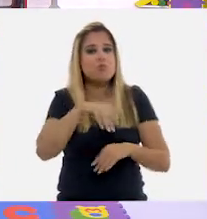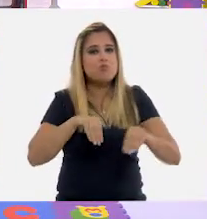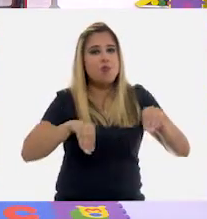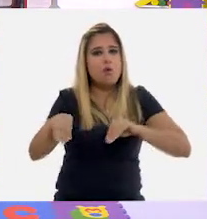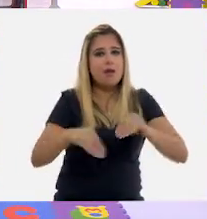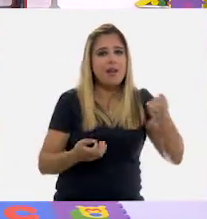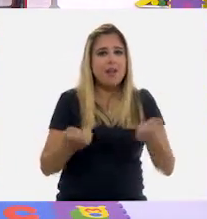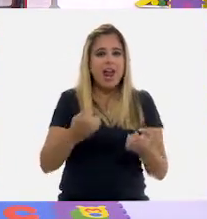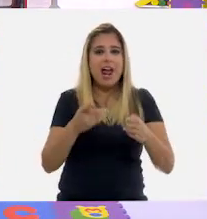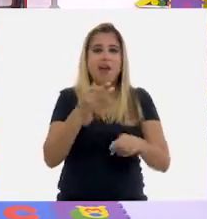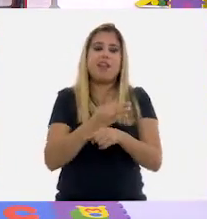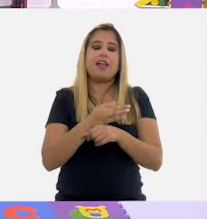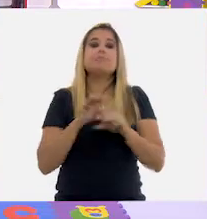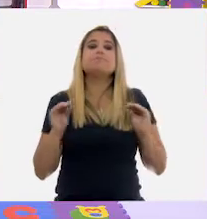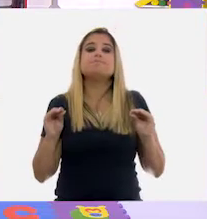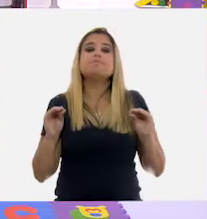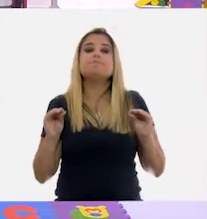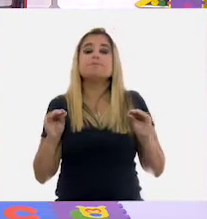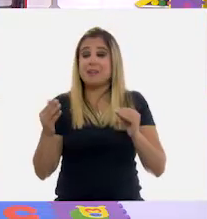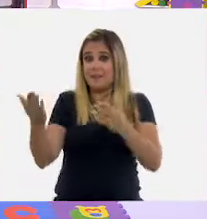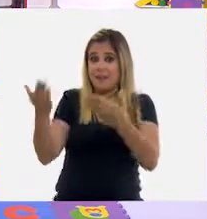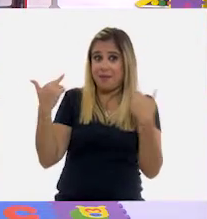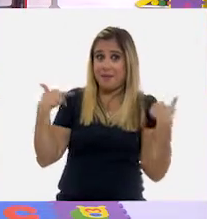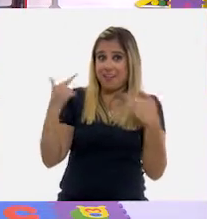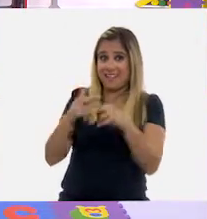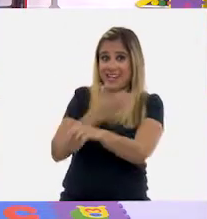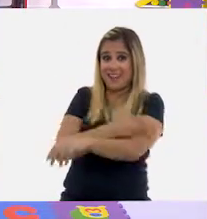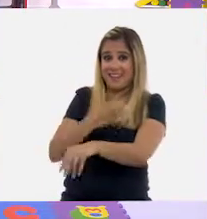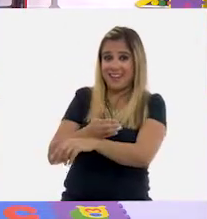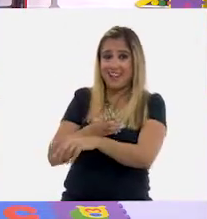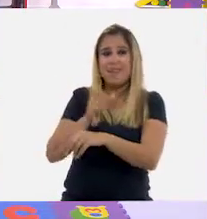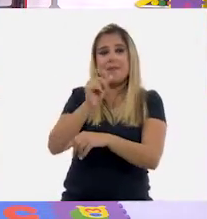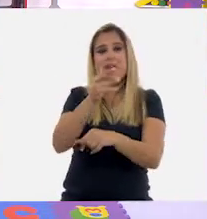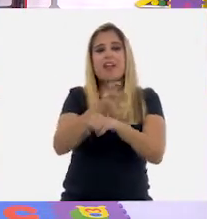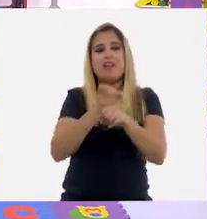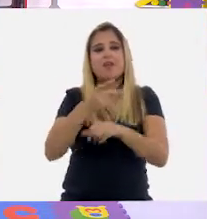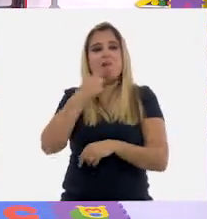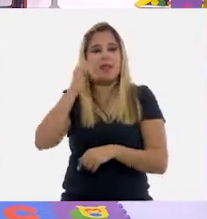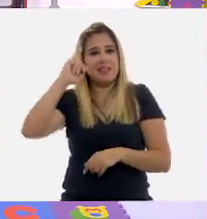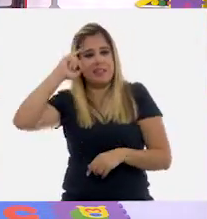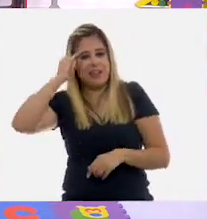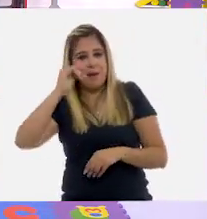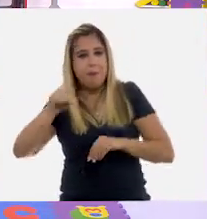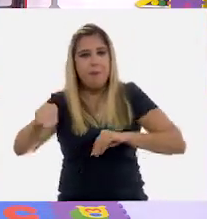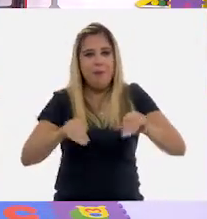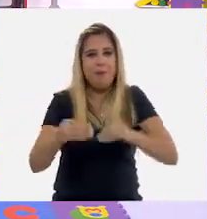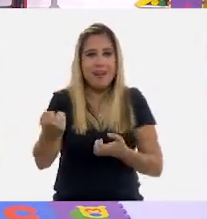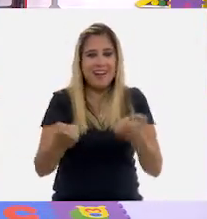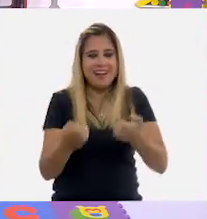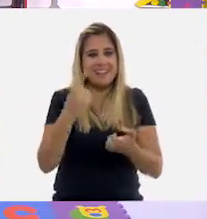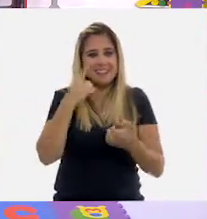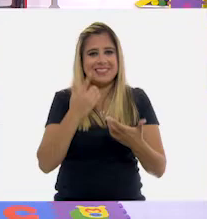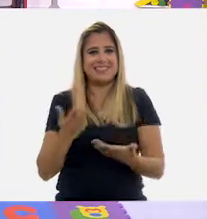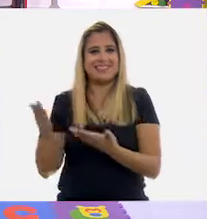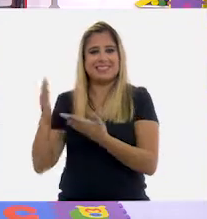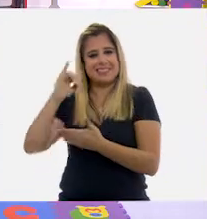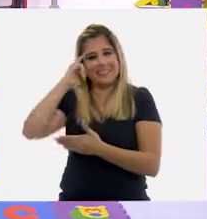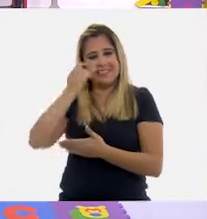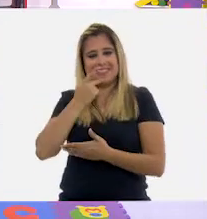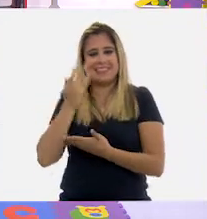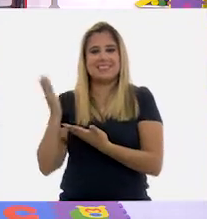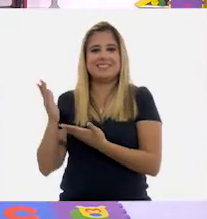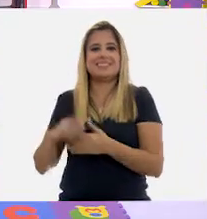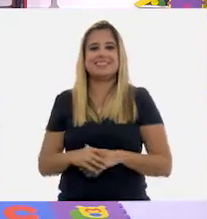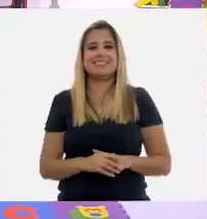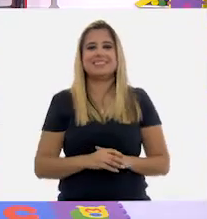movernos porque hemos estado mucho tiempo quietos. Maestra, ¿me acompaña? Claro que sí. ¿Por qué no invita a los niños a Ñañú a movernos? No pienso que